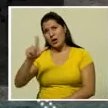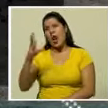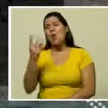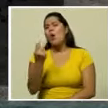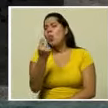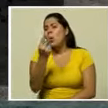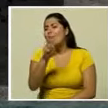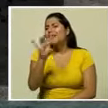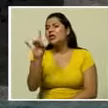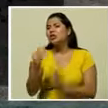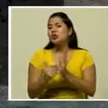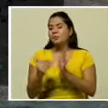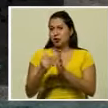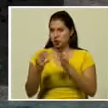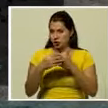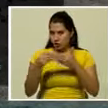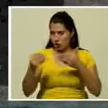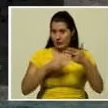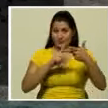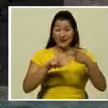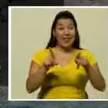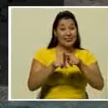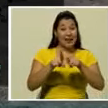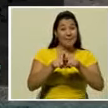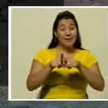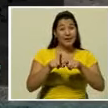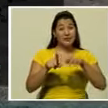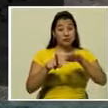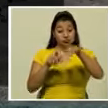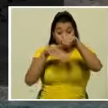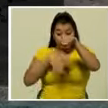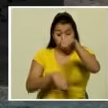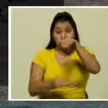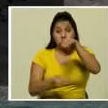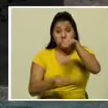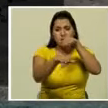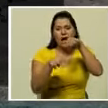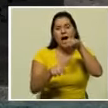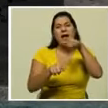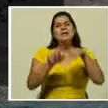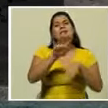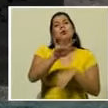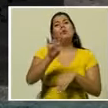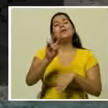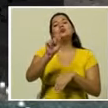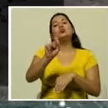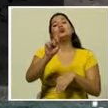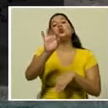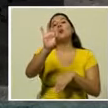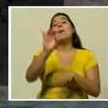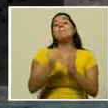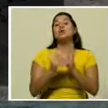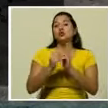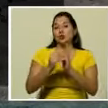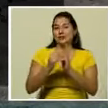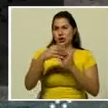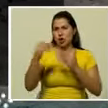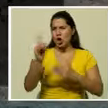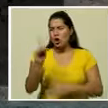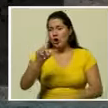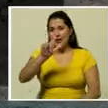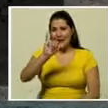así como los 2 grandes pasos a desnivel en Taras y La Lima por $57.9 millones, para lo cual se